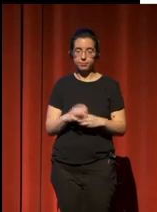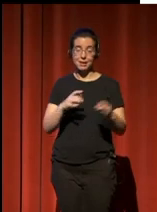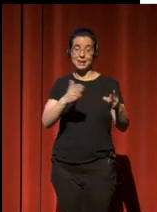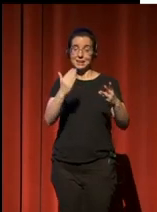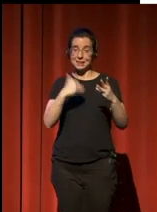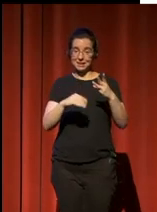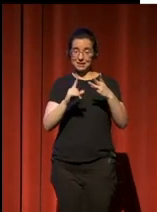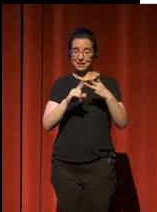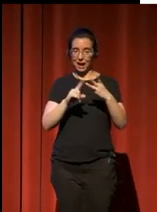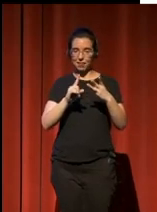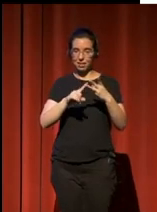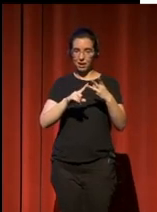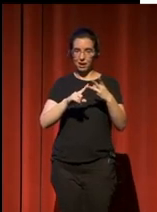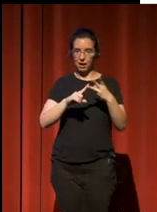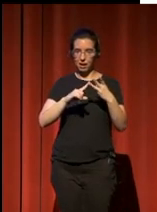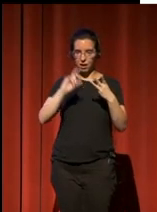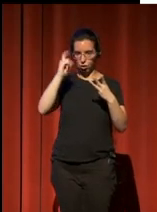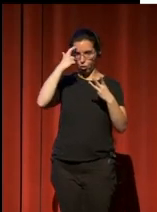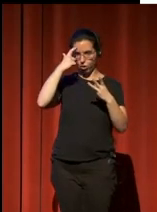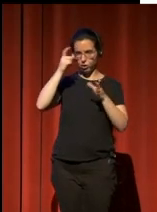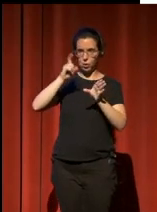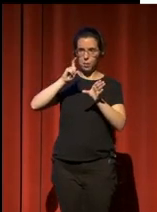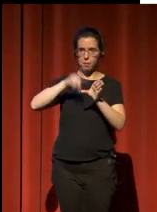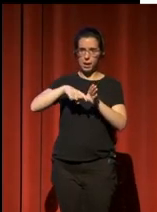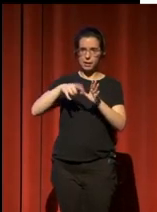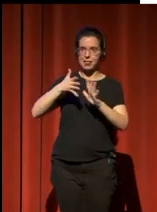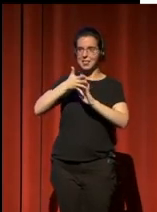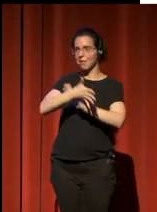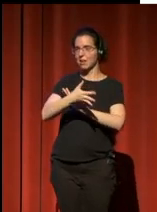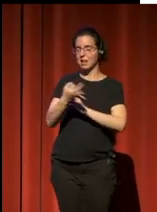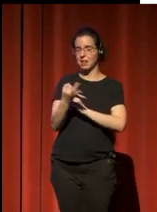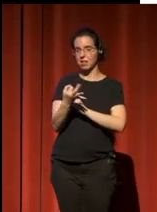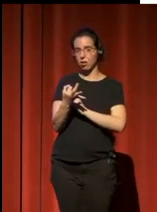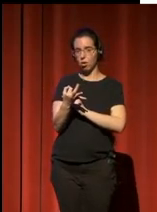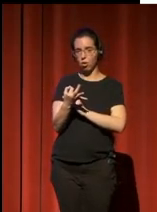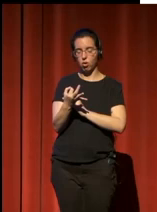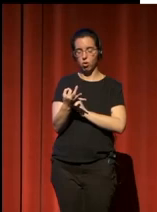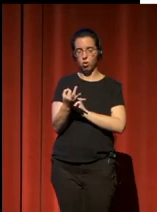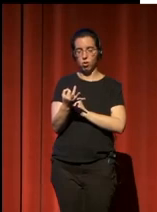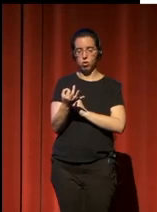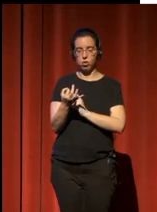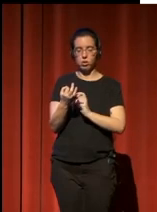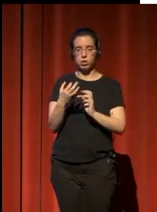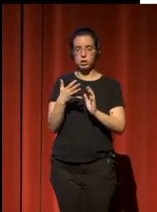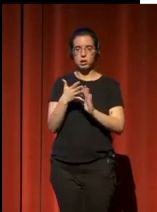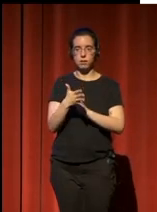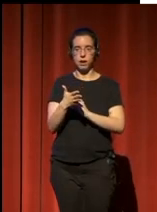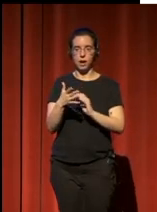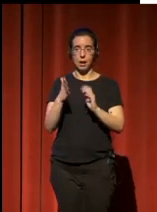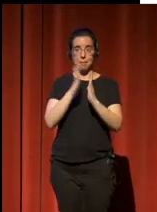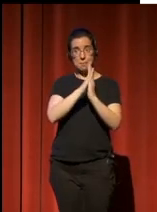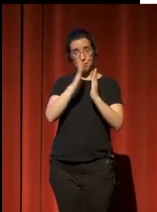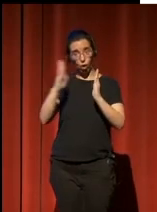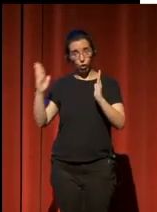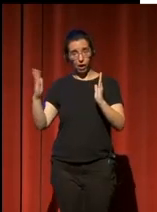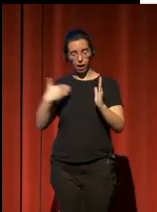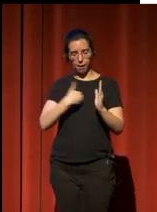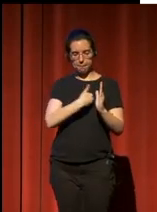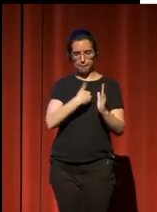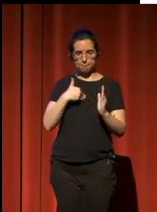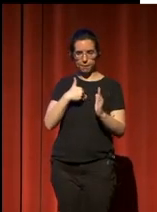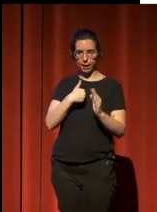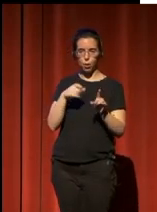tercera definición más sustantiva entiende el rol de la biblioteca como